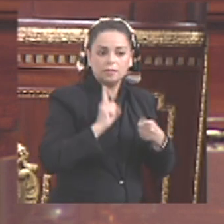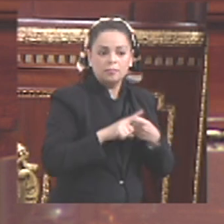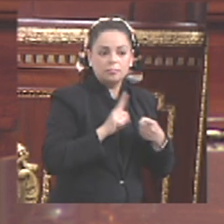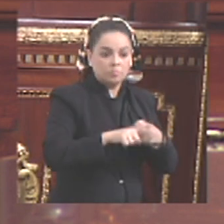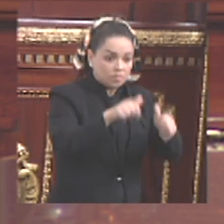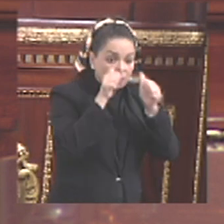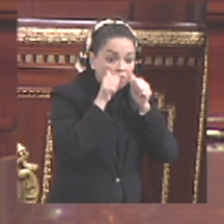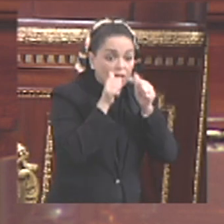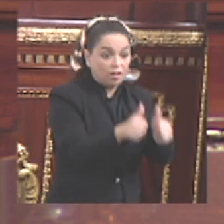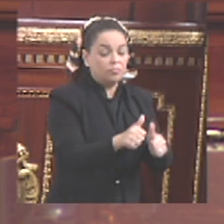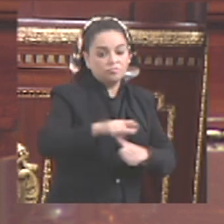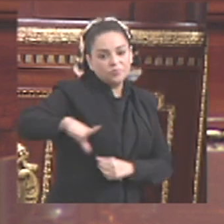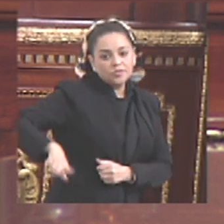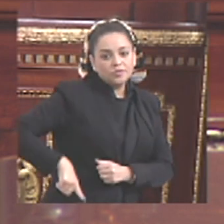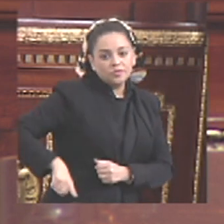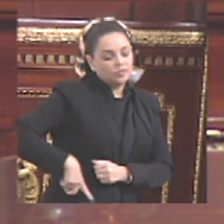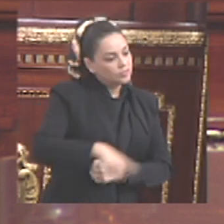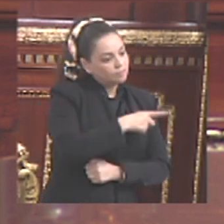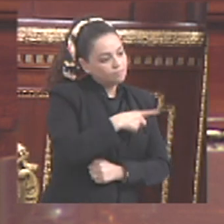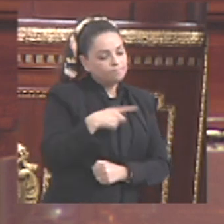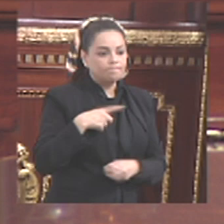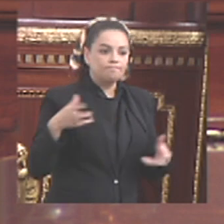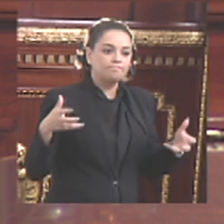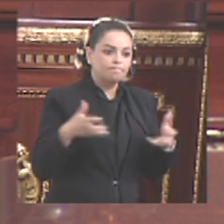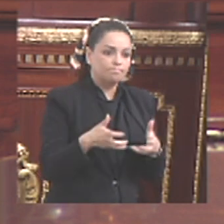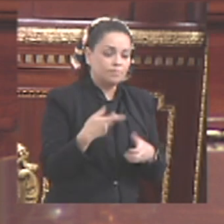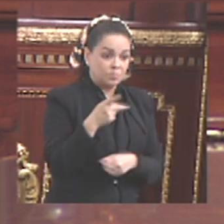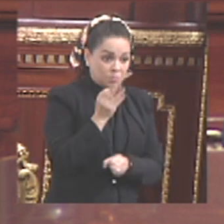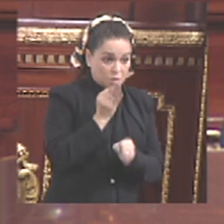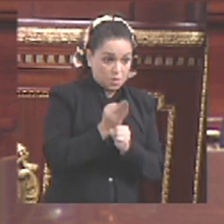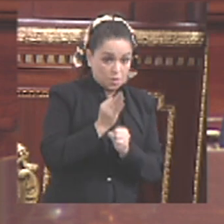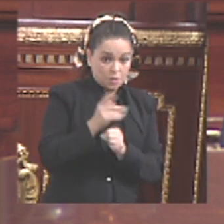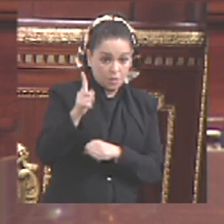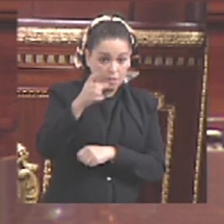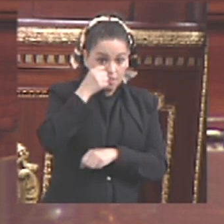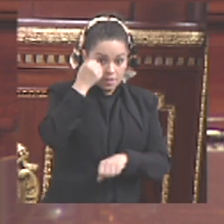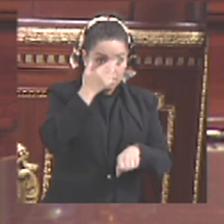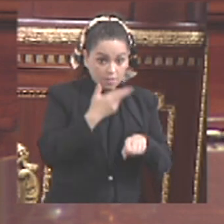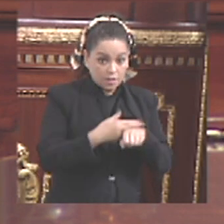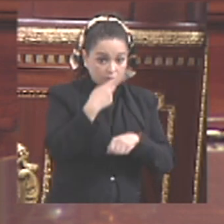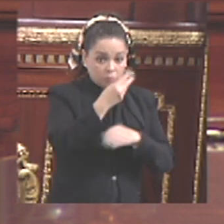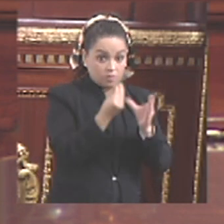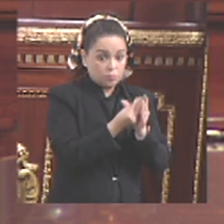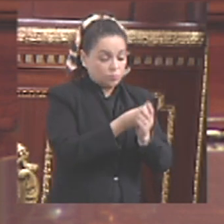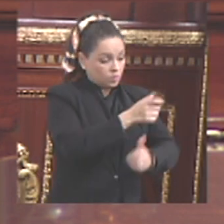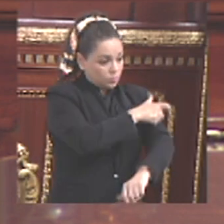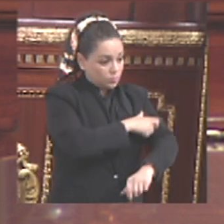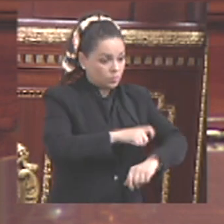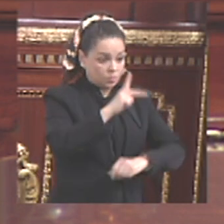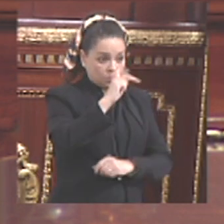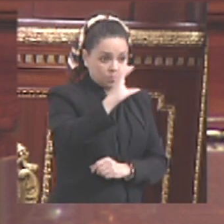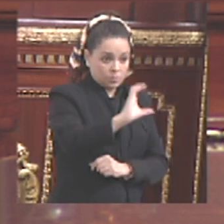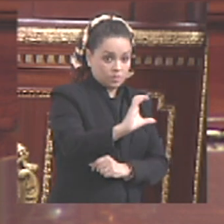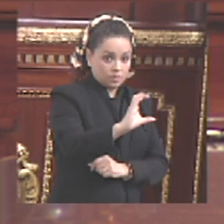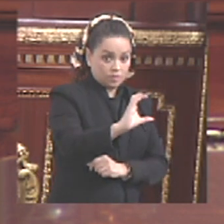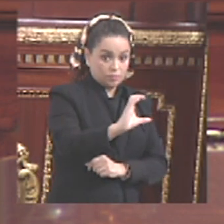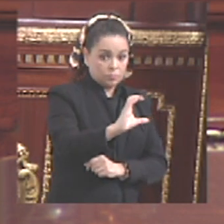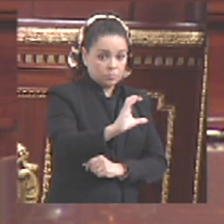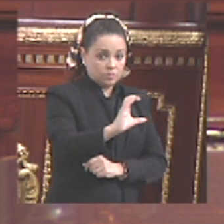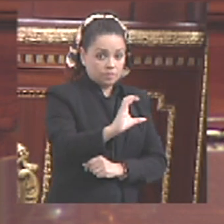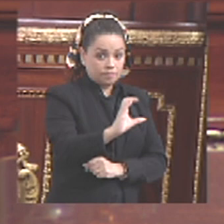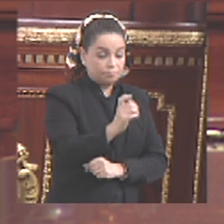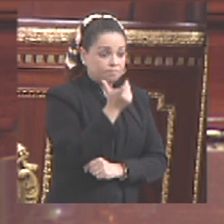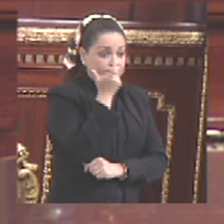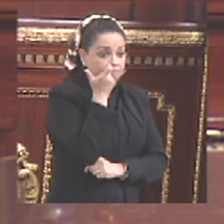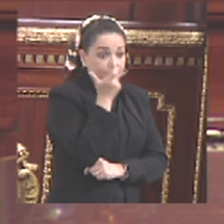pública. Sin embargo, hoy tenemos una Secretaría de Gestión Integral de Riesgos y Protección Civil sin el